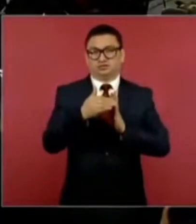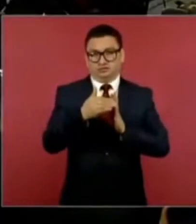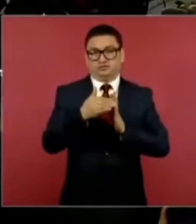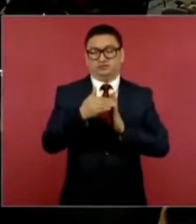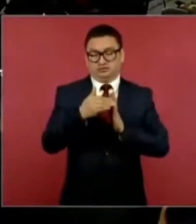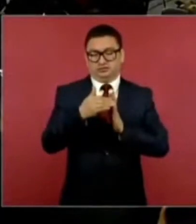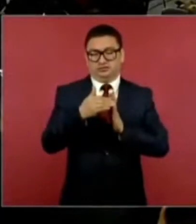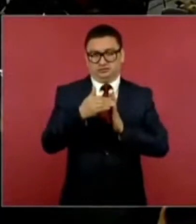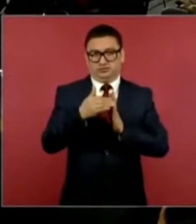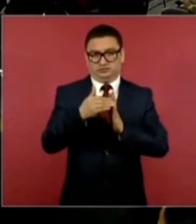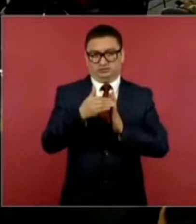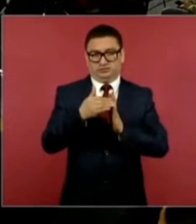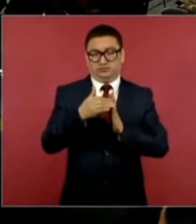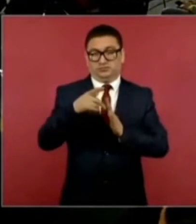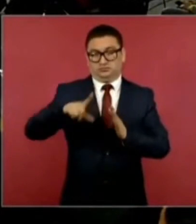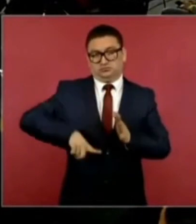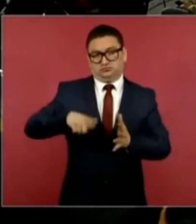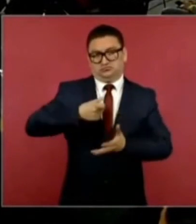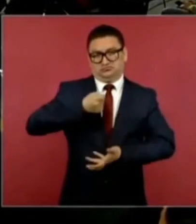millones.